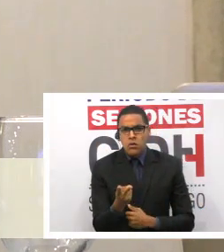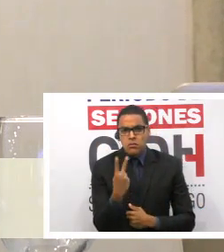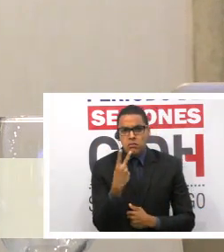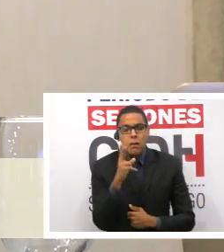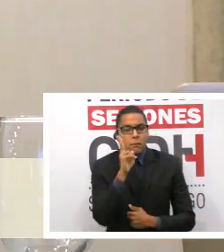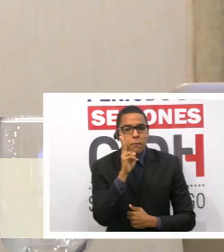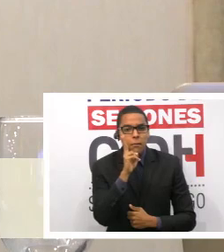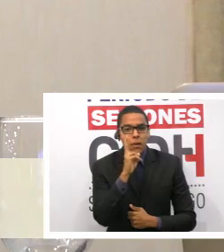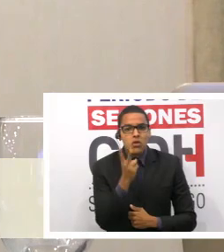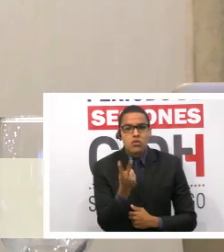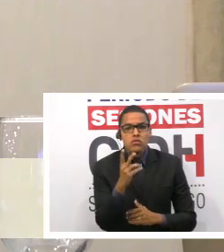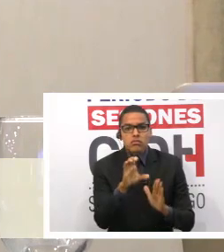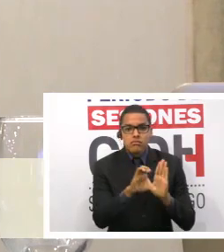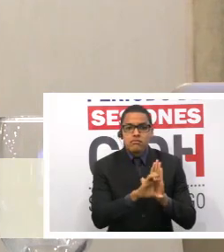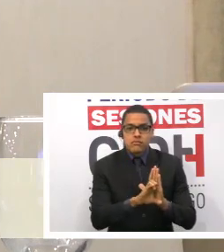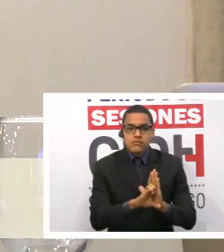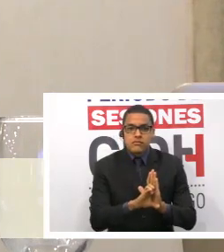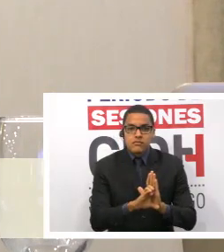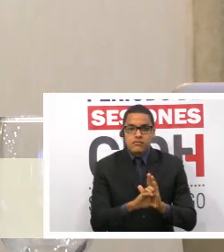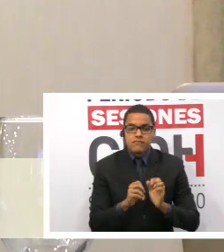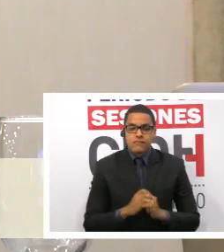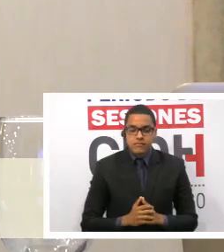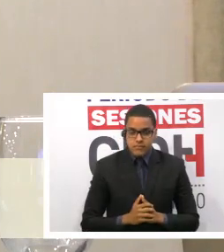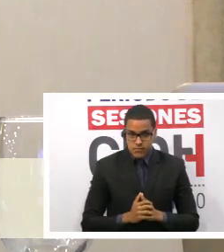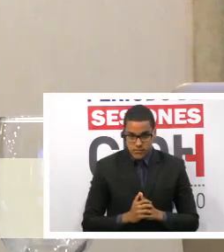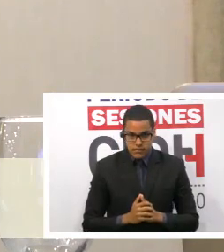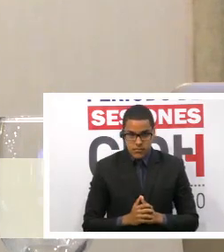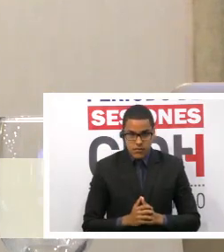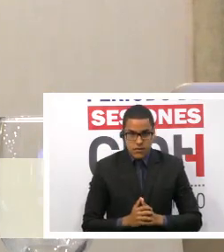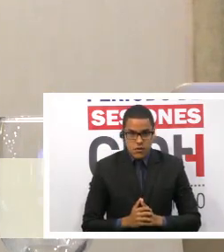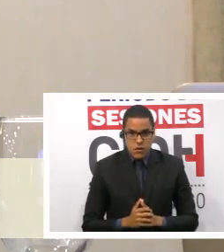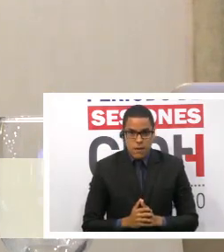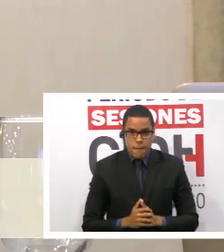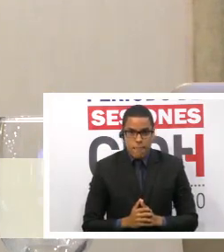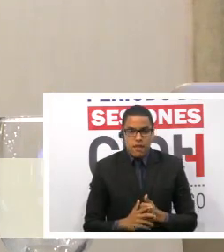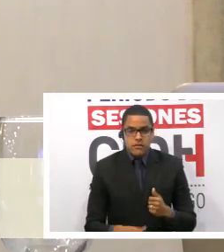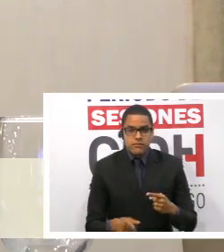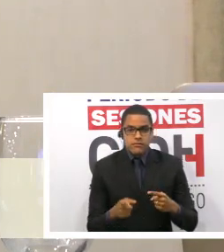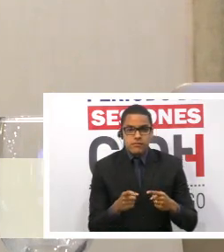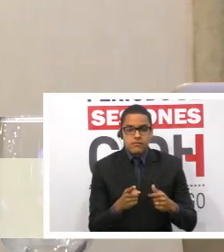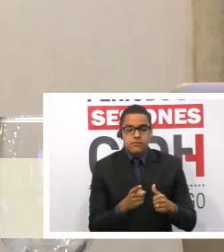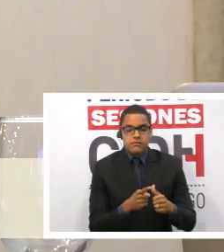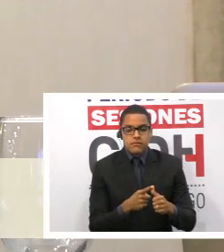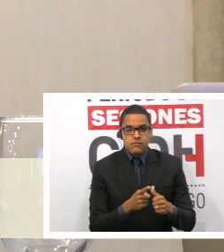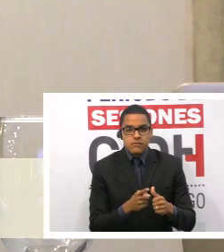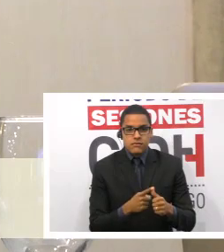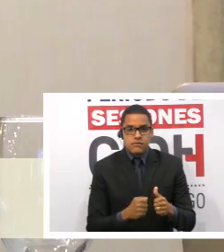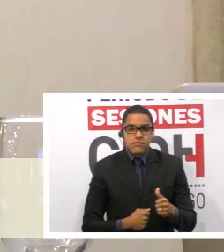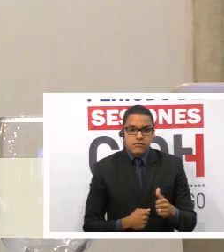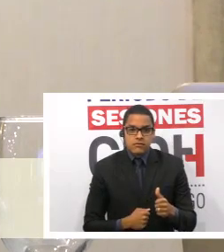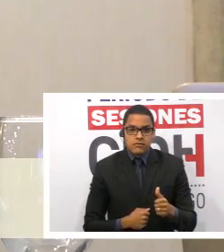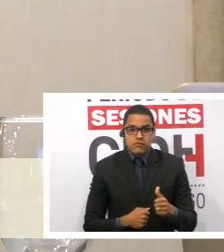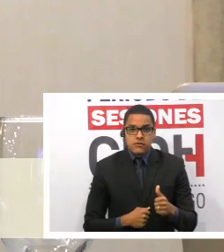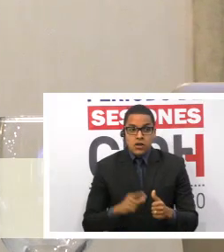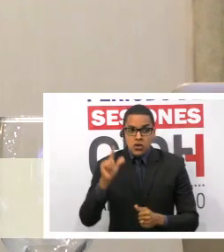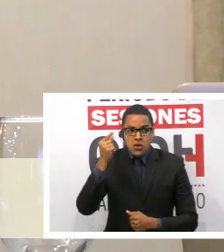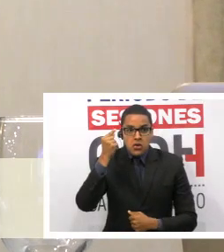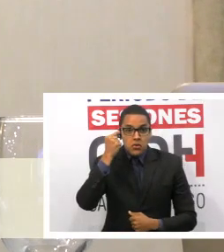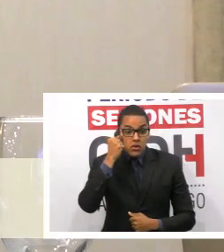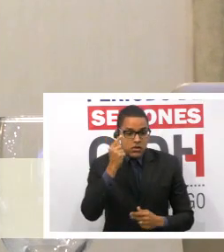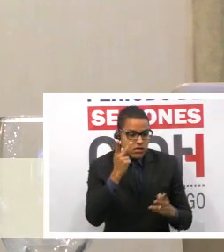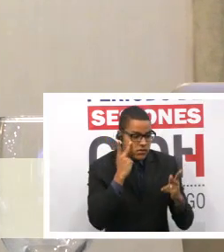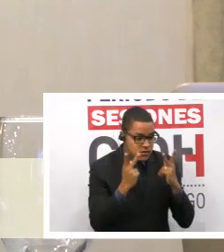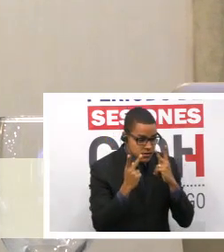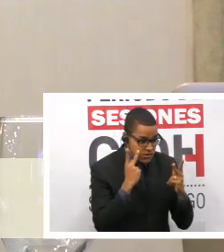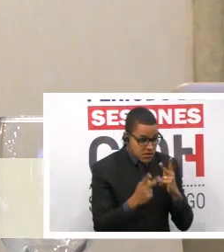política fiscal peruana a estándares de derechos humanos el primero es la respuesta del estado frente al cáncer del que cada año hay